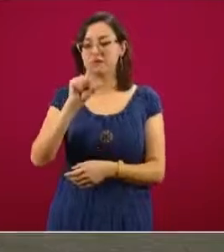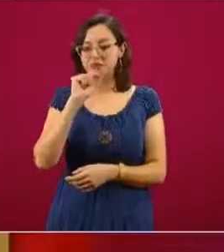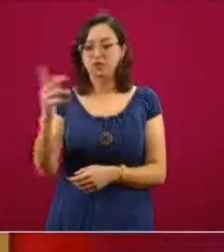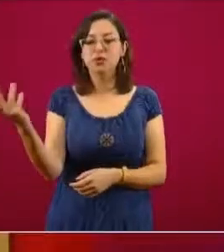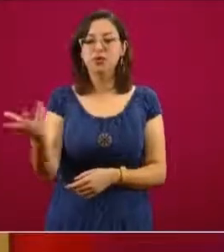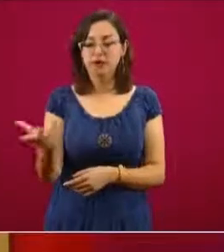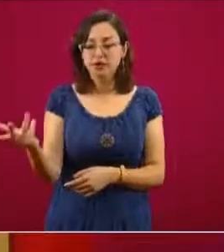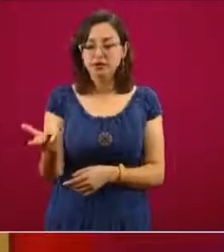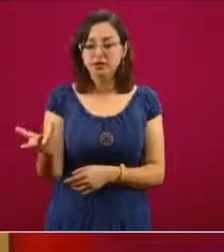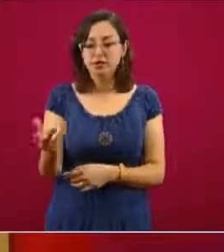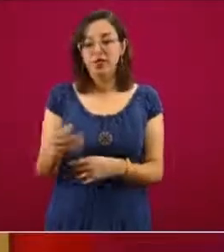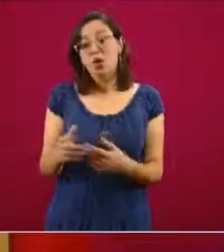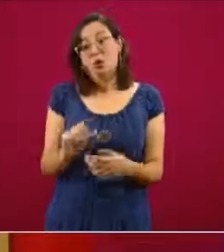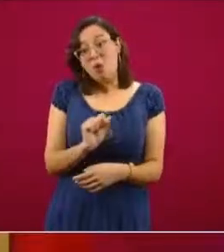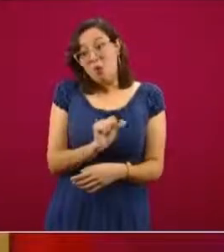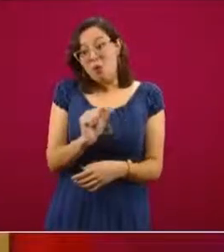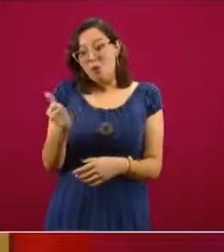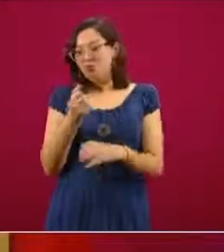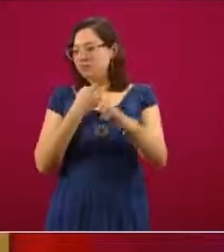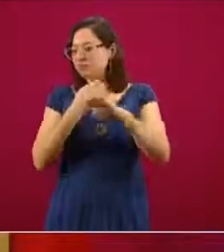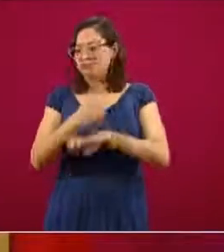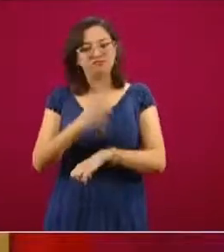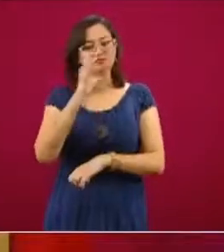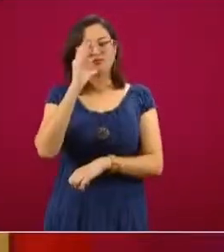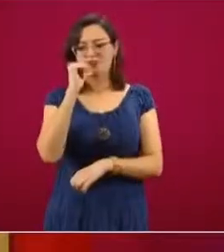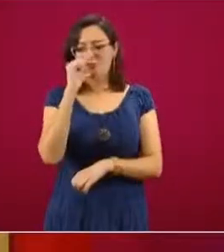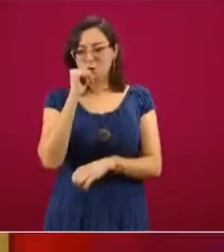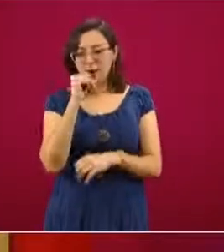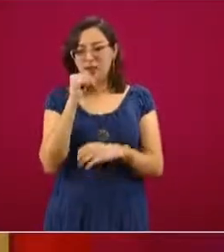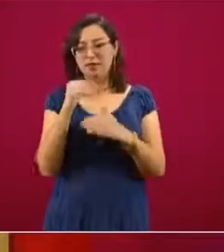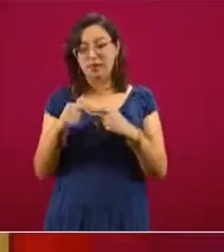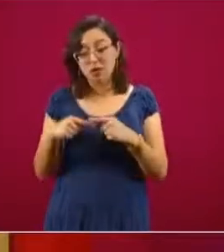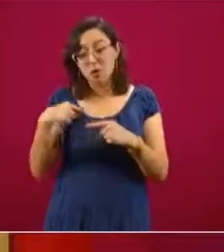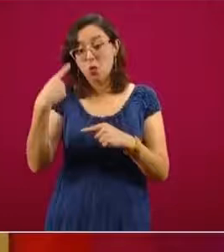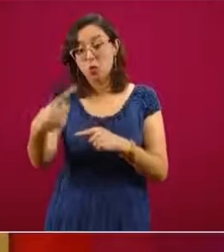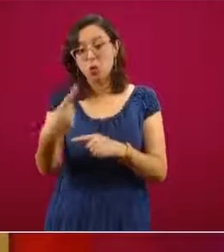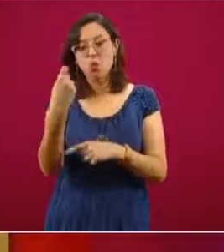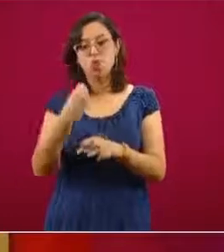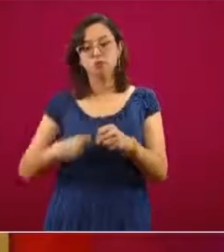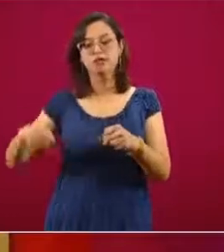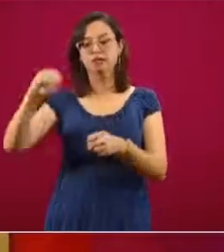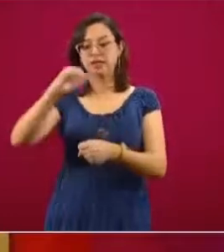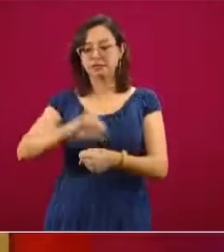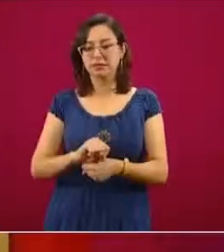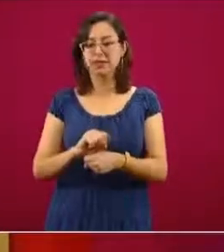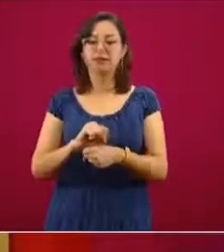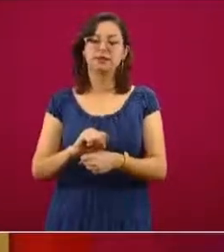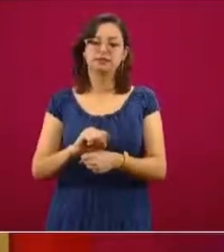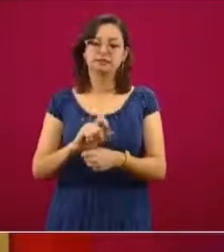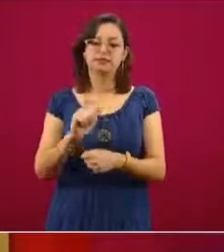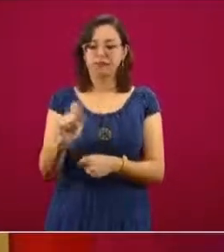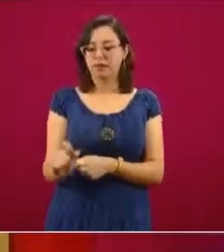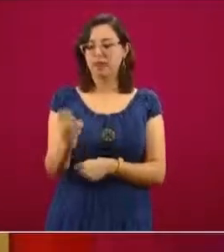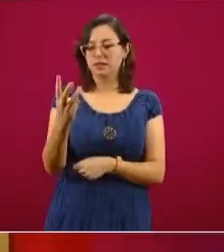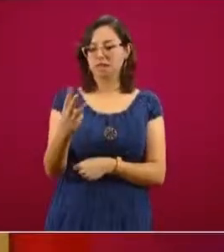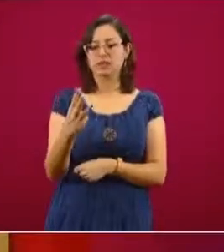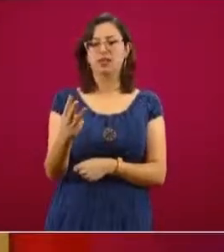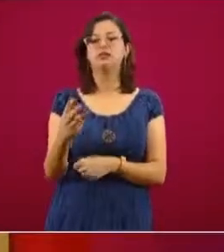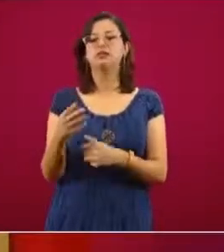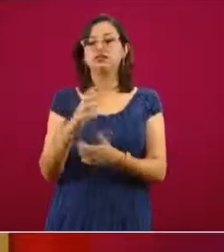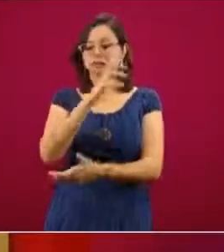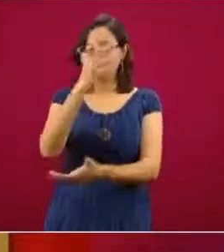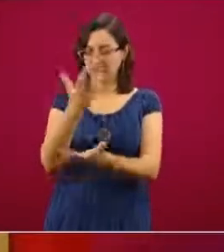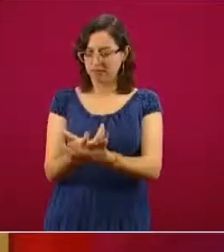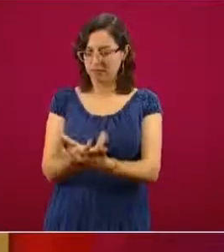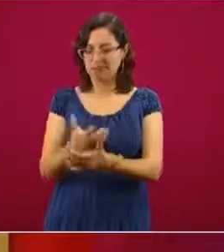que necesitaran un tiempo de adaptación se tomaran una semana de adaptación y se suspendieran hasta el 23. Pero el